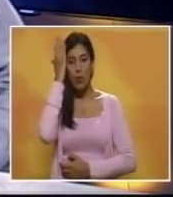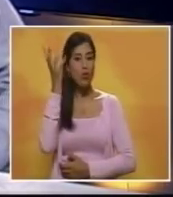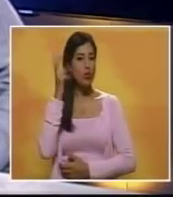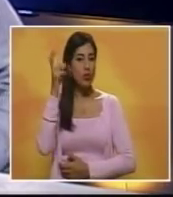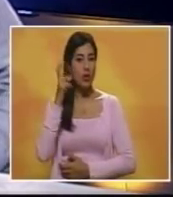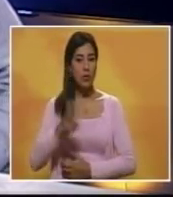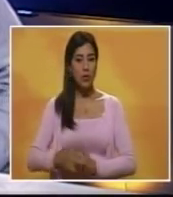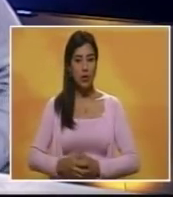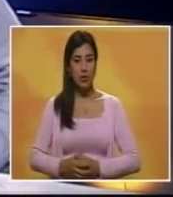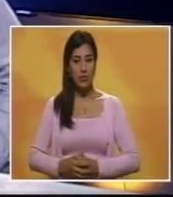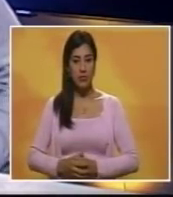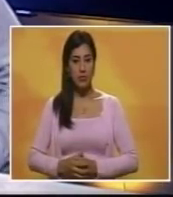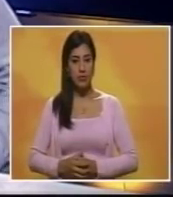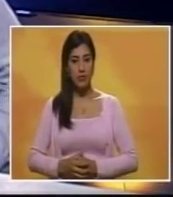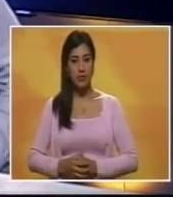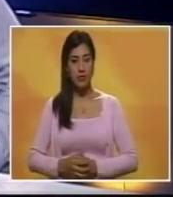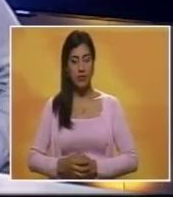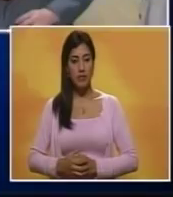escuchamos.